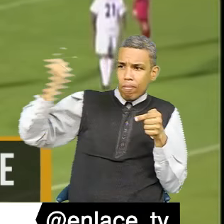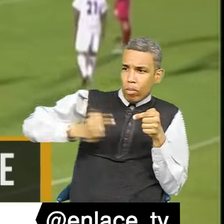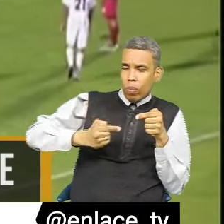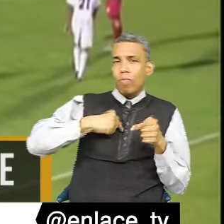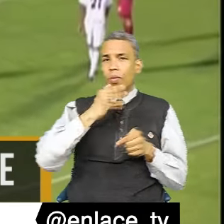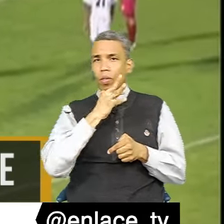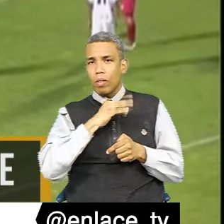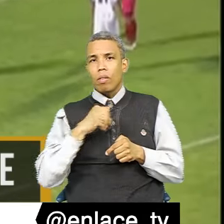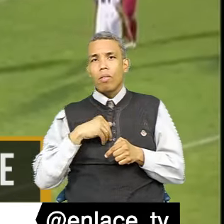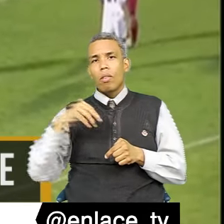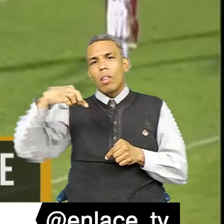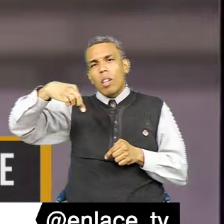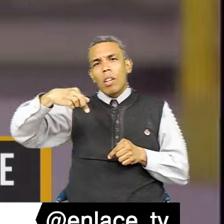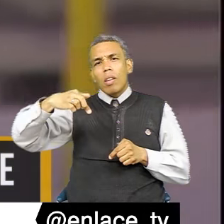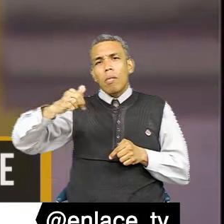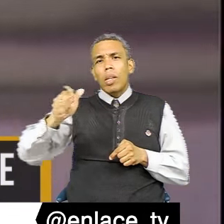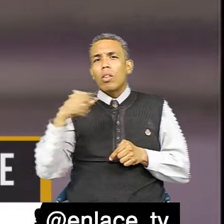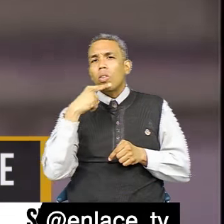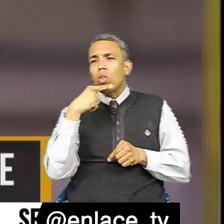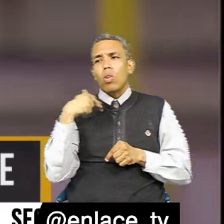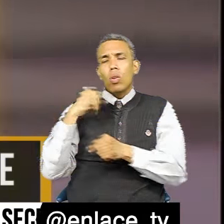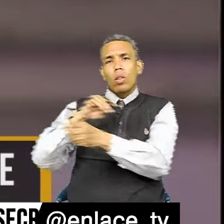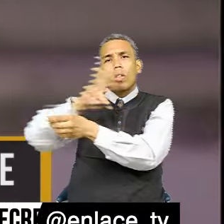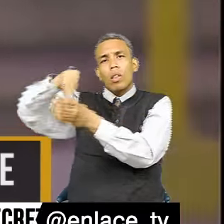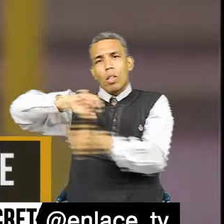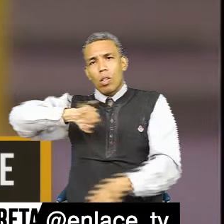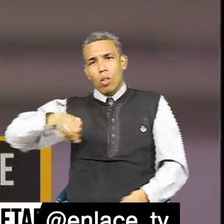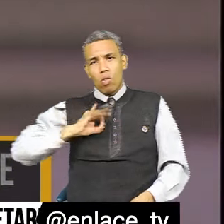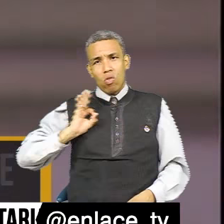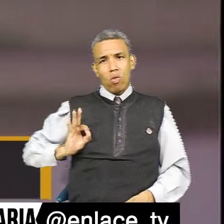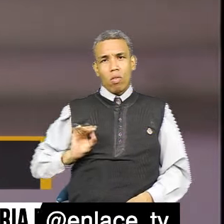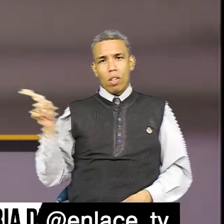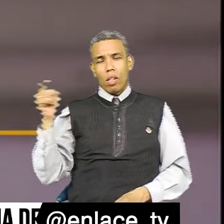Patriotas visitará a los Jaguares en el Estadio Municipal de Montería.